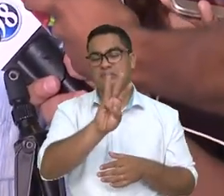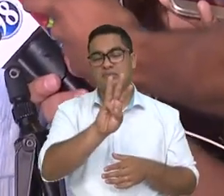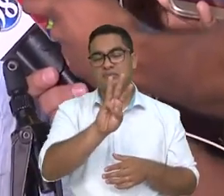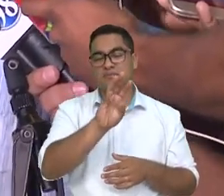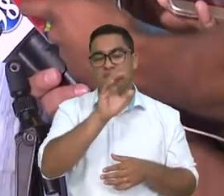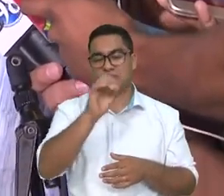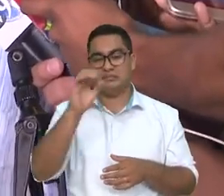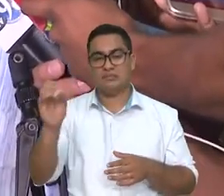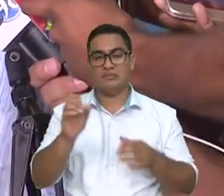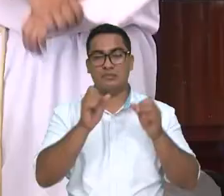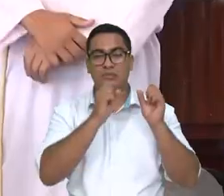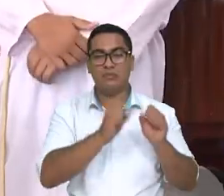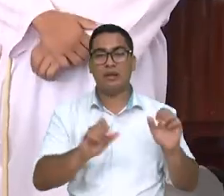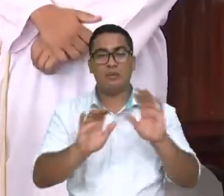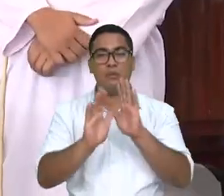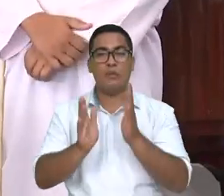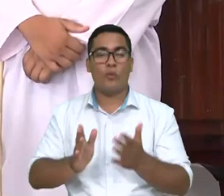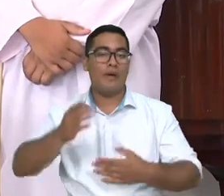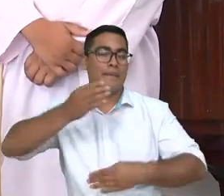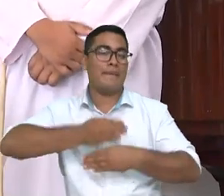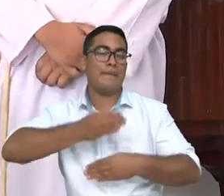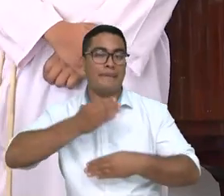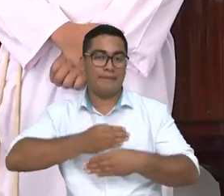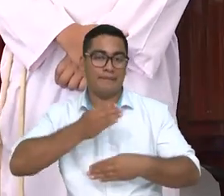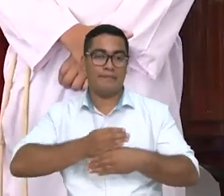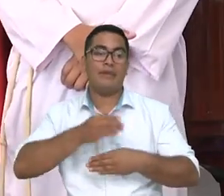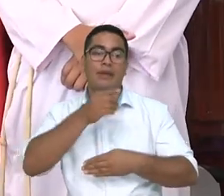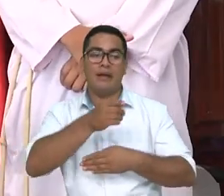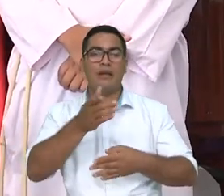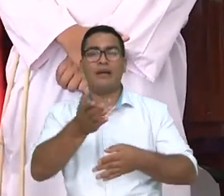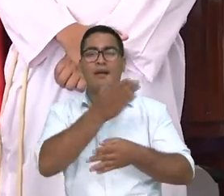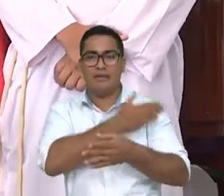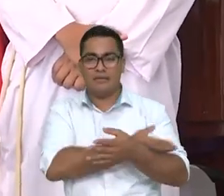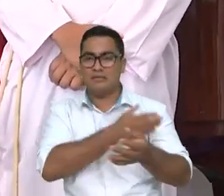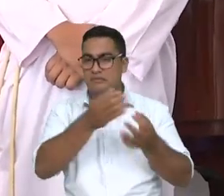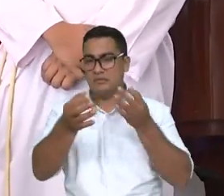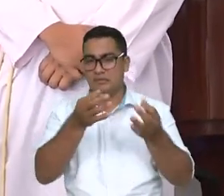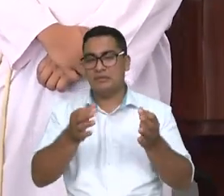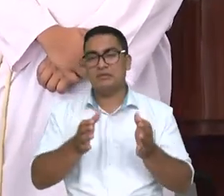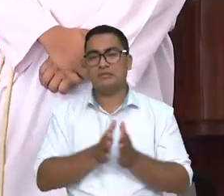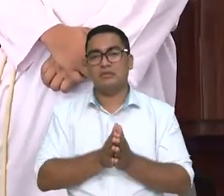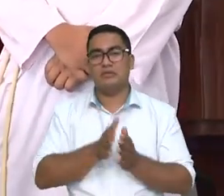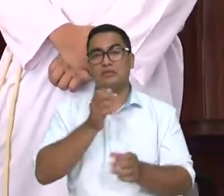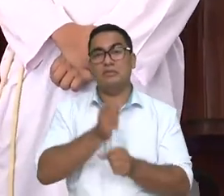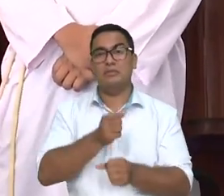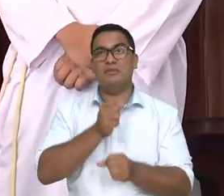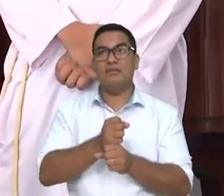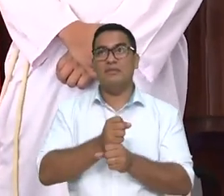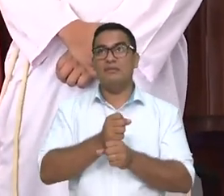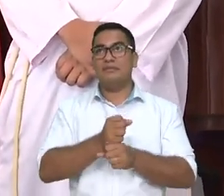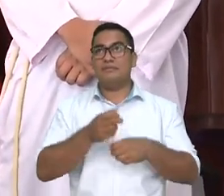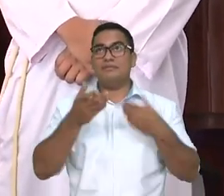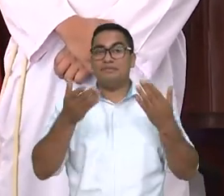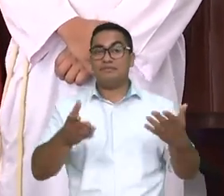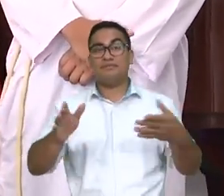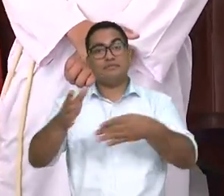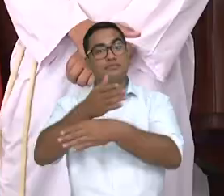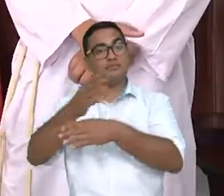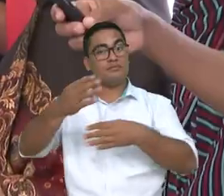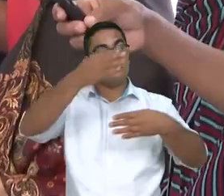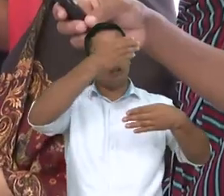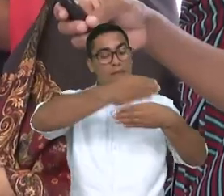300 artistas tradicionales, populares, de estas judeas que les he mencionado, trabajando para llevar estas escenas de